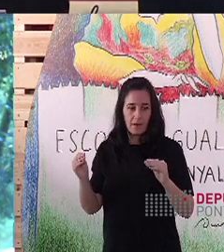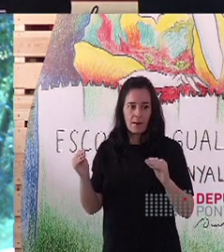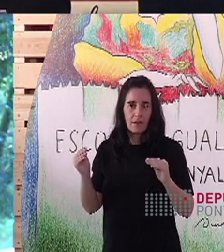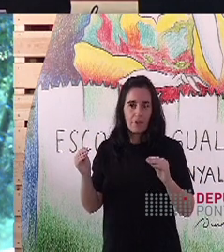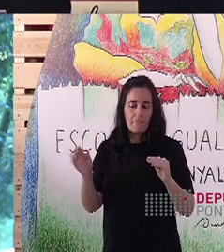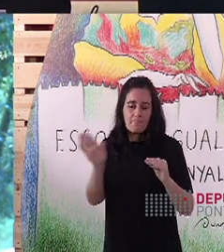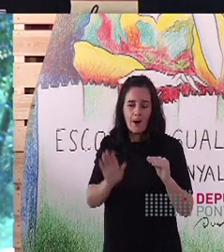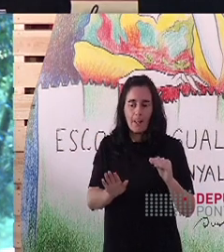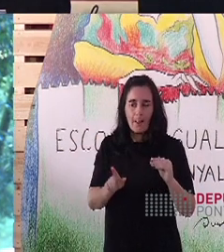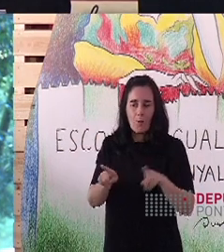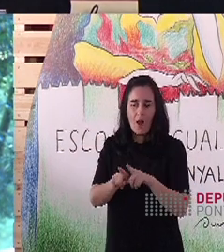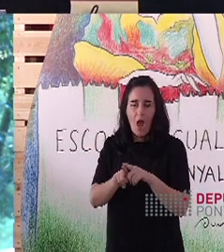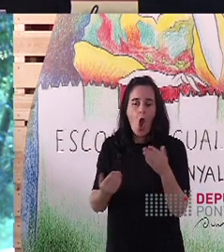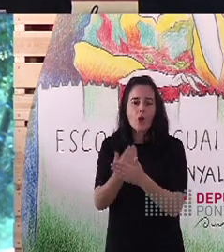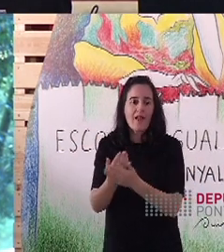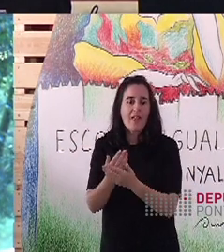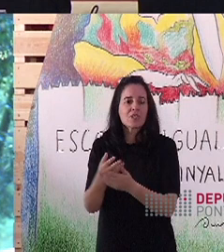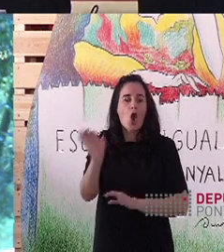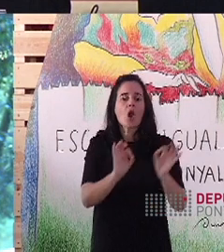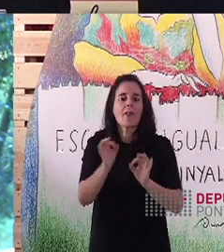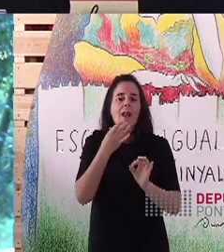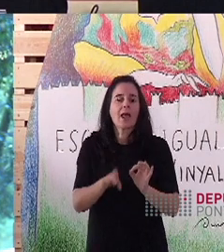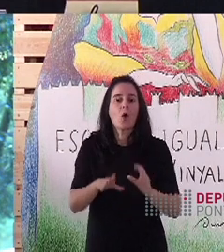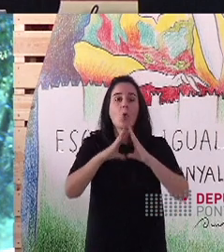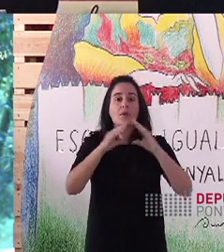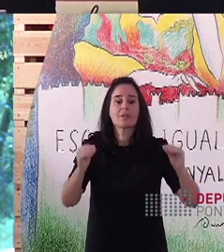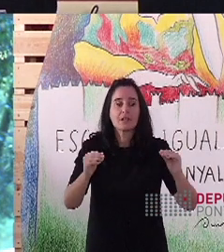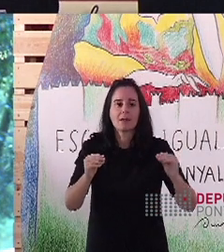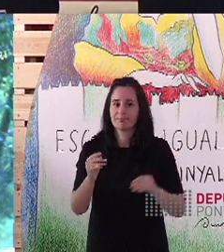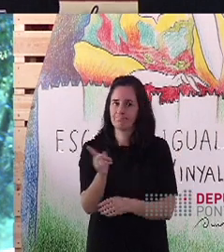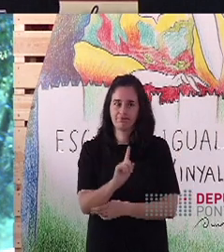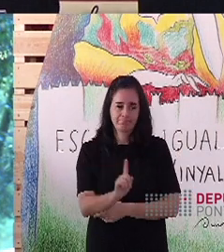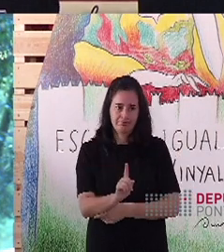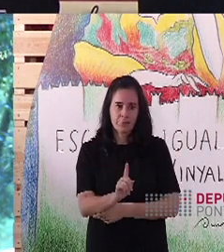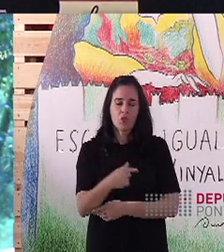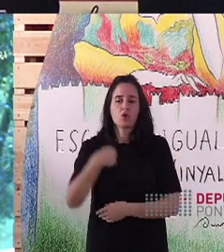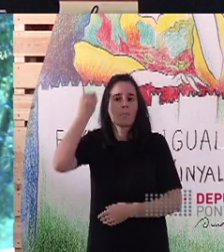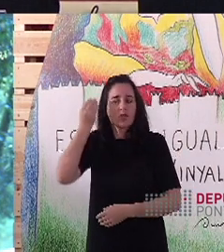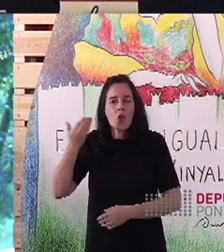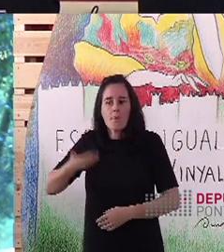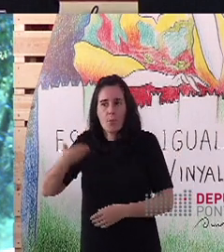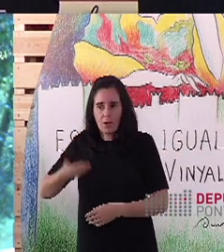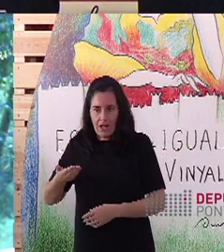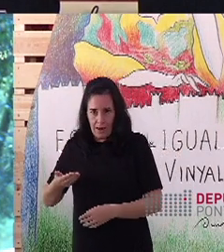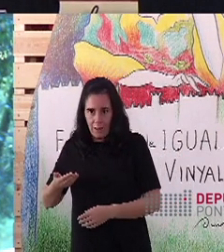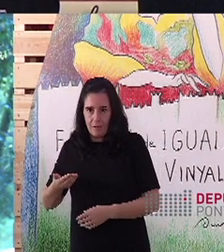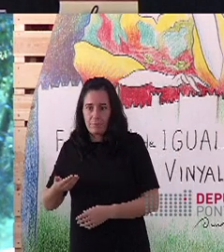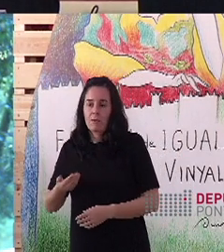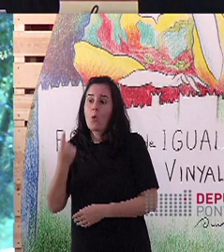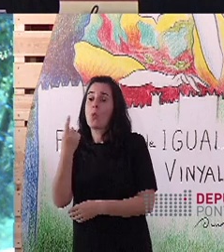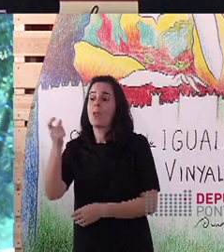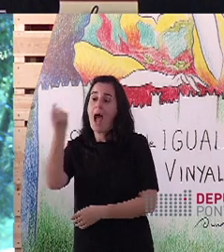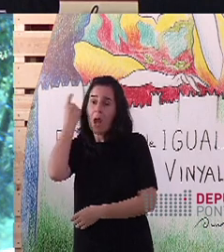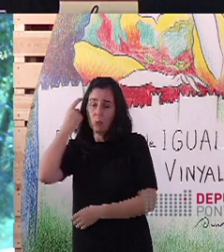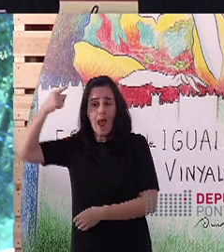han sido unas jornadas organizadas por la propia universidad. Yo creo que es importante señalar que una alumna de